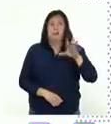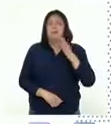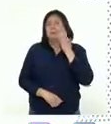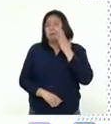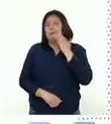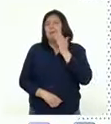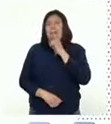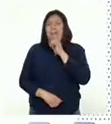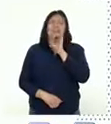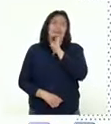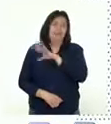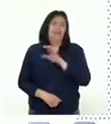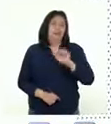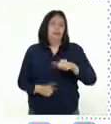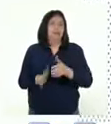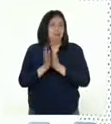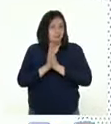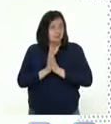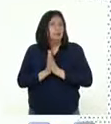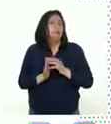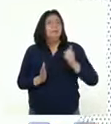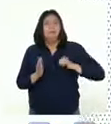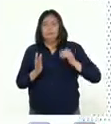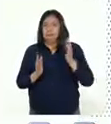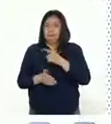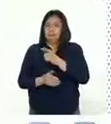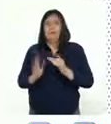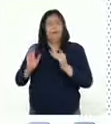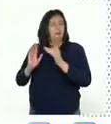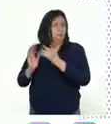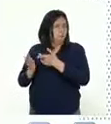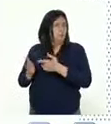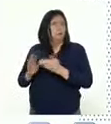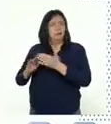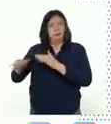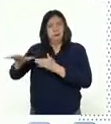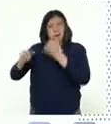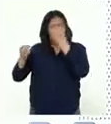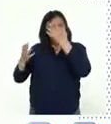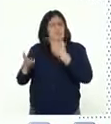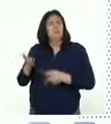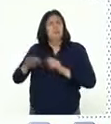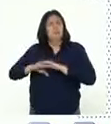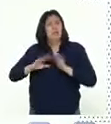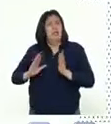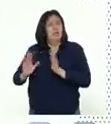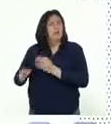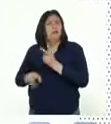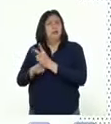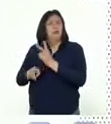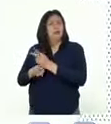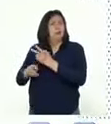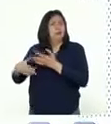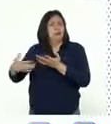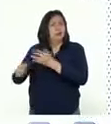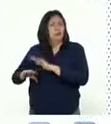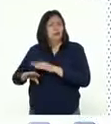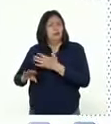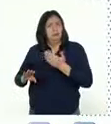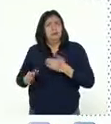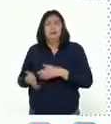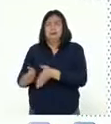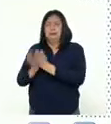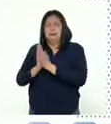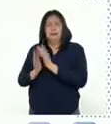a mi mamá y a mi papá que pidan a las autoridades de nuestro distrito información sobre el plan de prevención o que